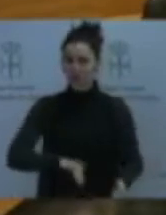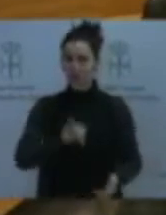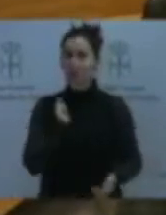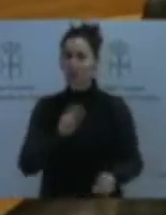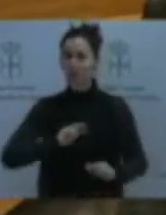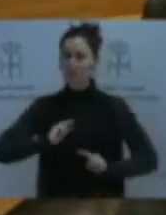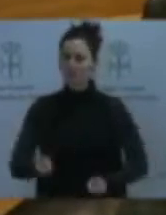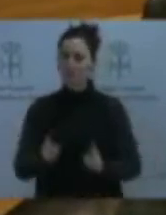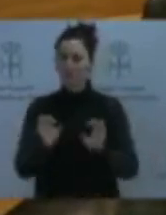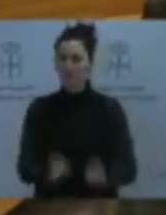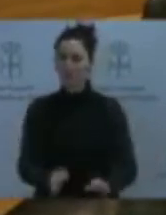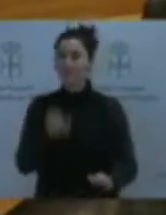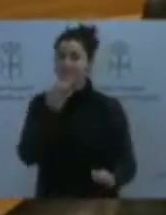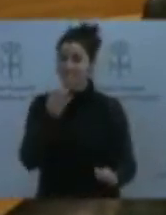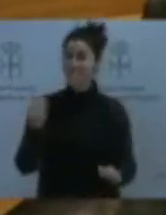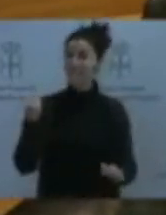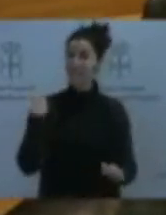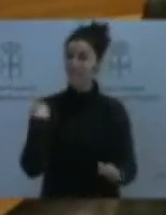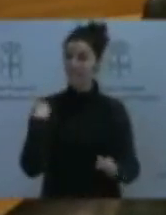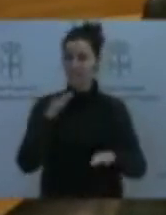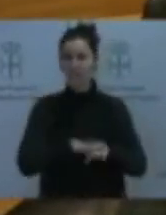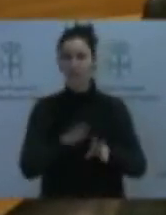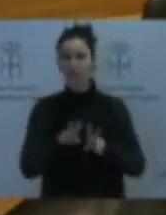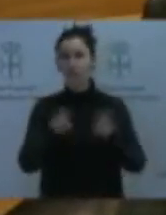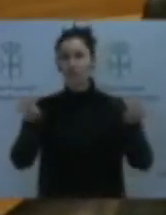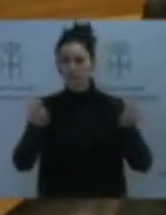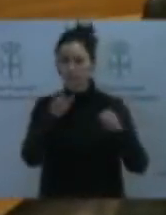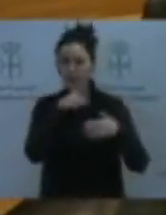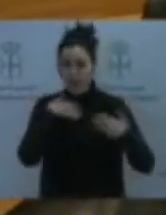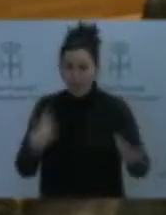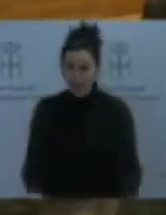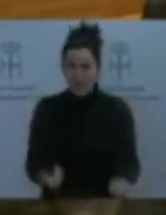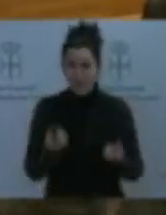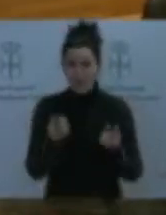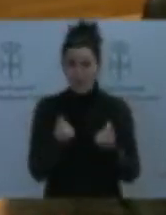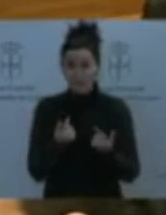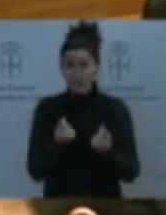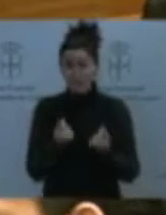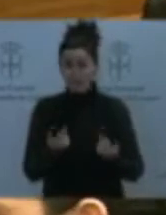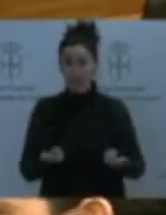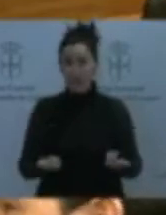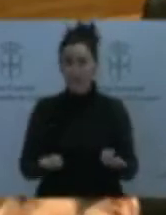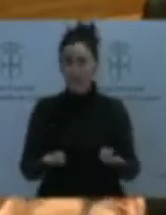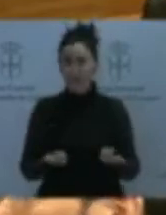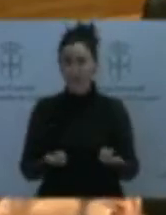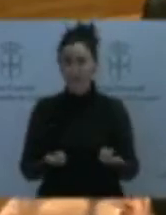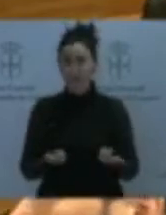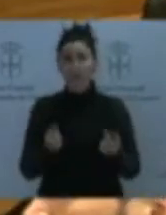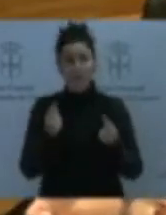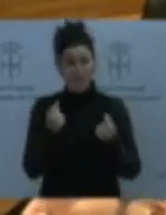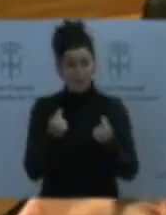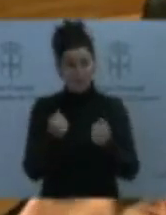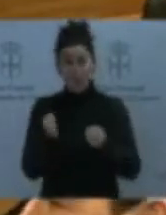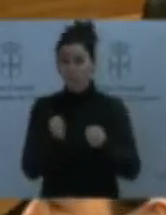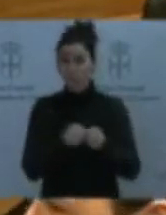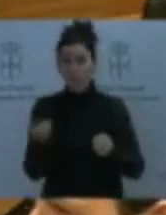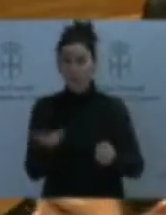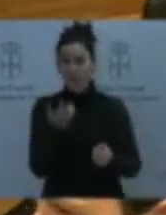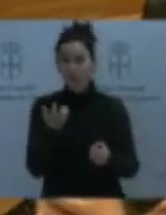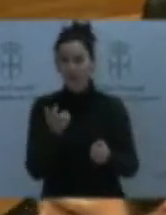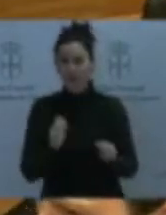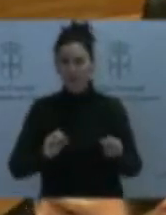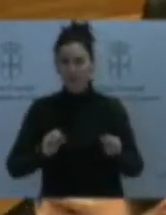asunto de la dimensión financiera que tiene Duro Felguera se intervenga con los mecanismos propios que tiene, en este caso,